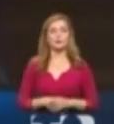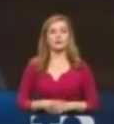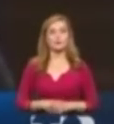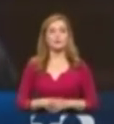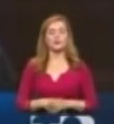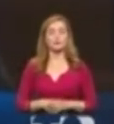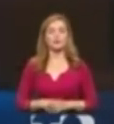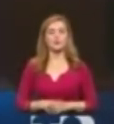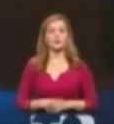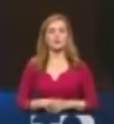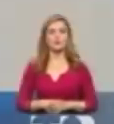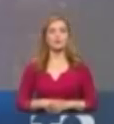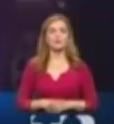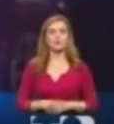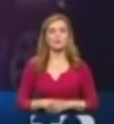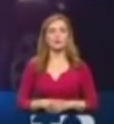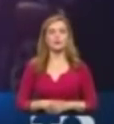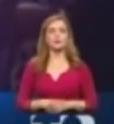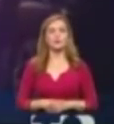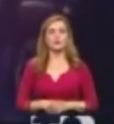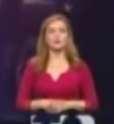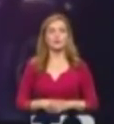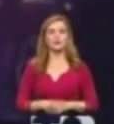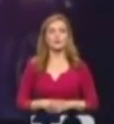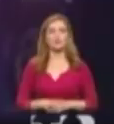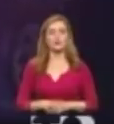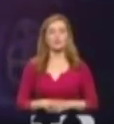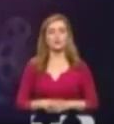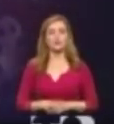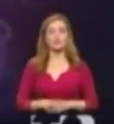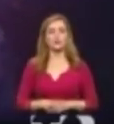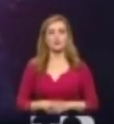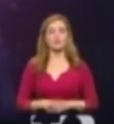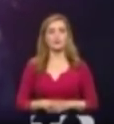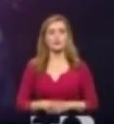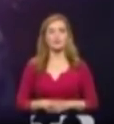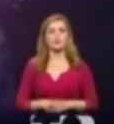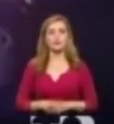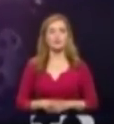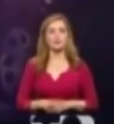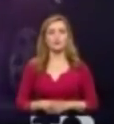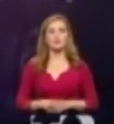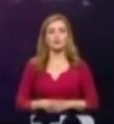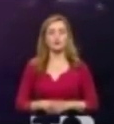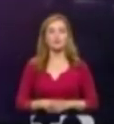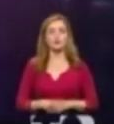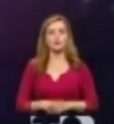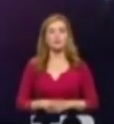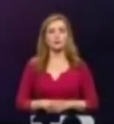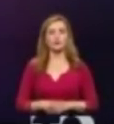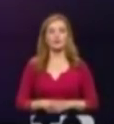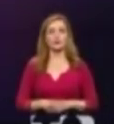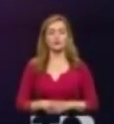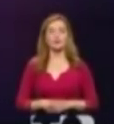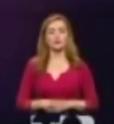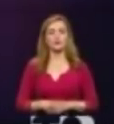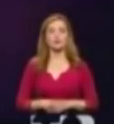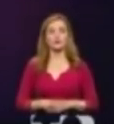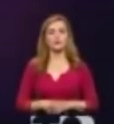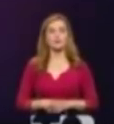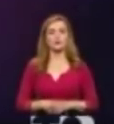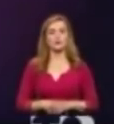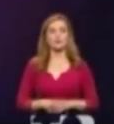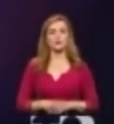esta casa el viento de la calle. Es mi destino. Vivir así. La casta